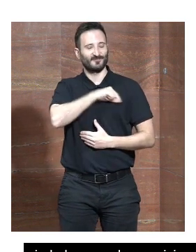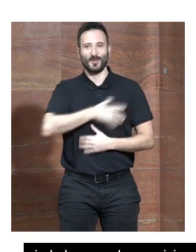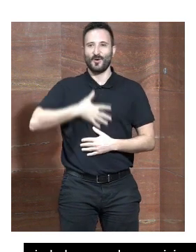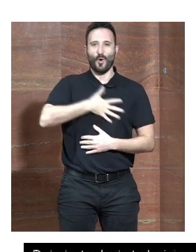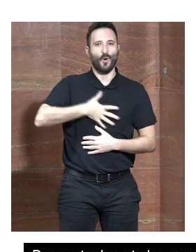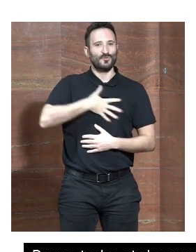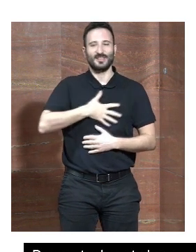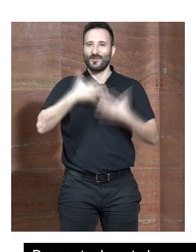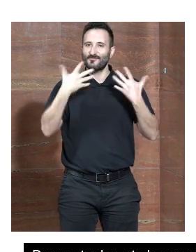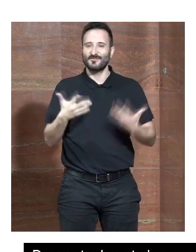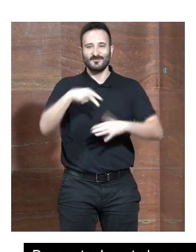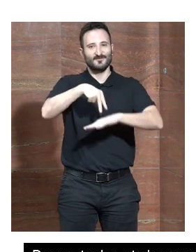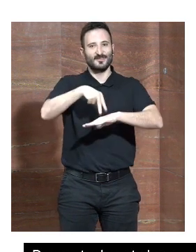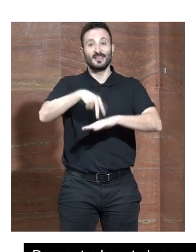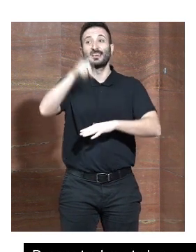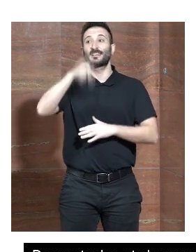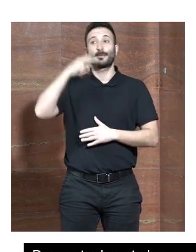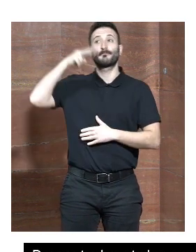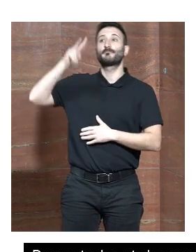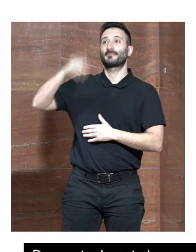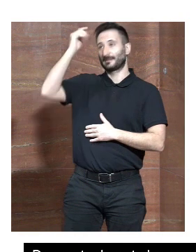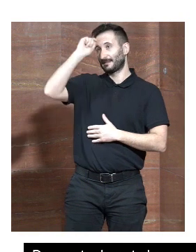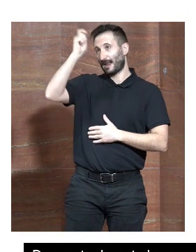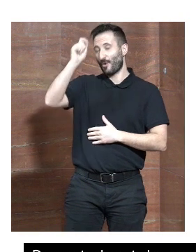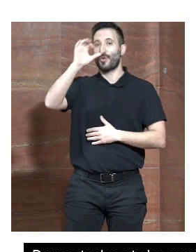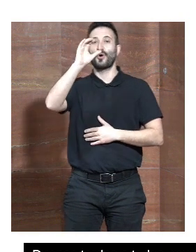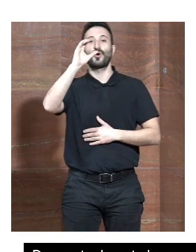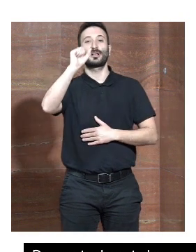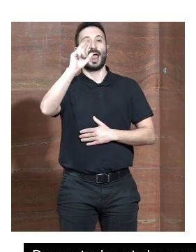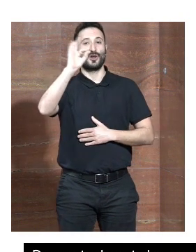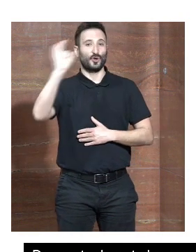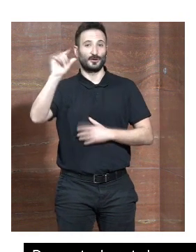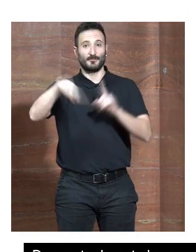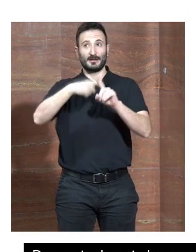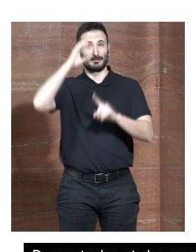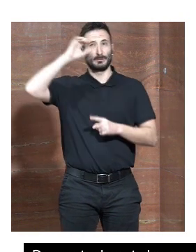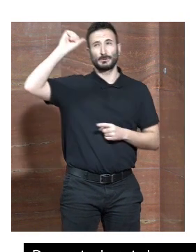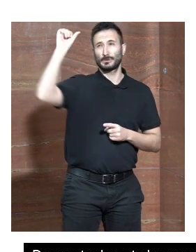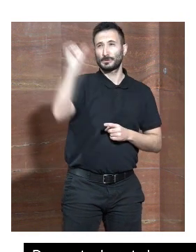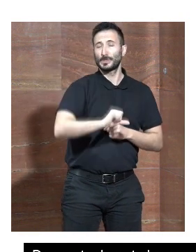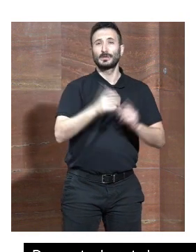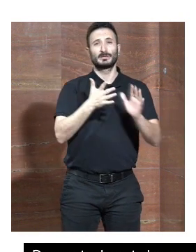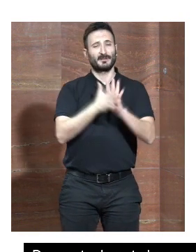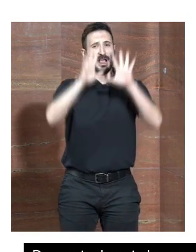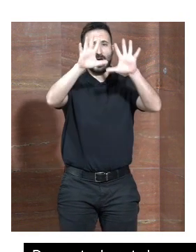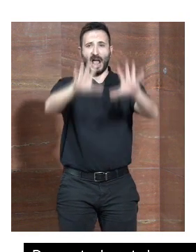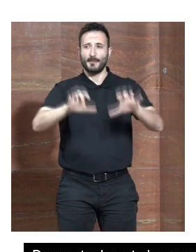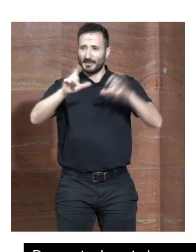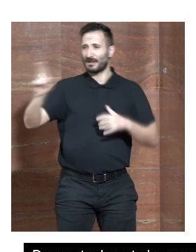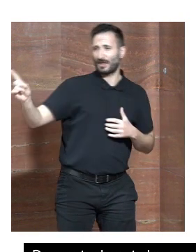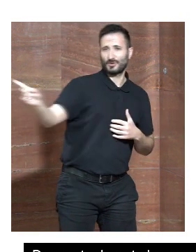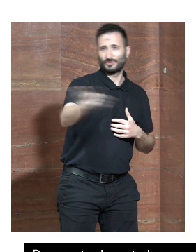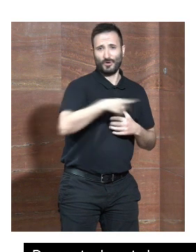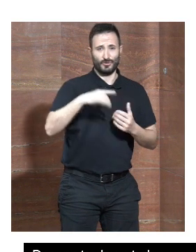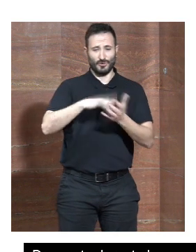aquí, haber conocido, aunque sea virtualmente, a don Carlos y haberle escuchado. Yo creo que es un aprendizaje para todos nosotros.